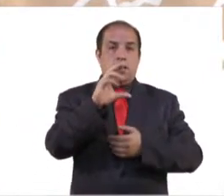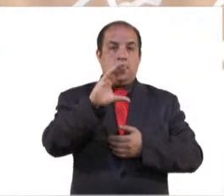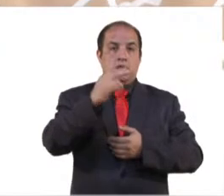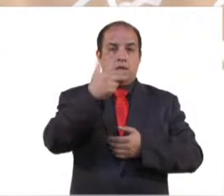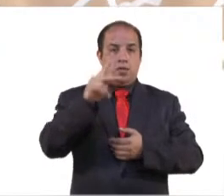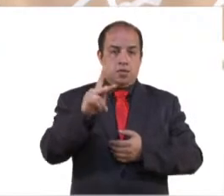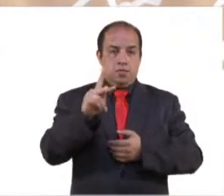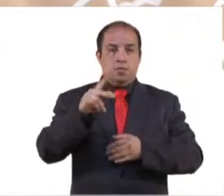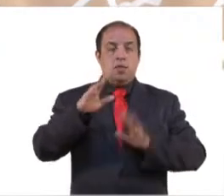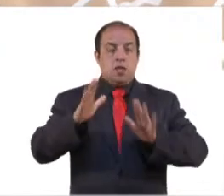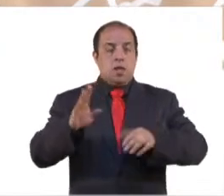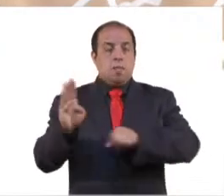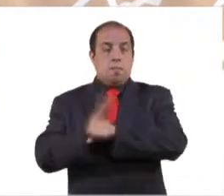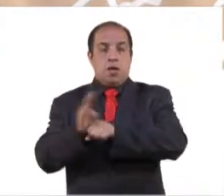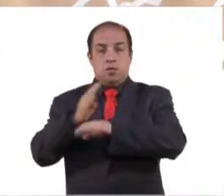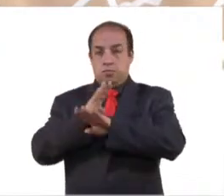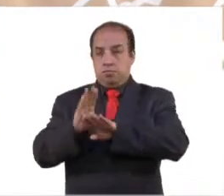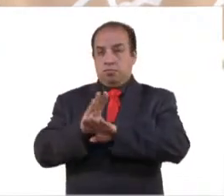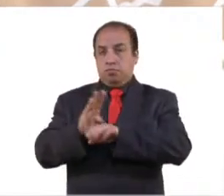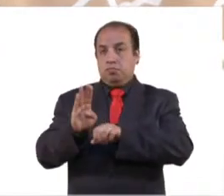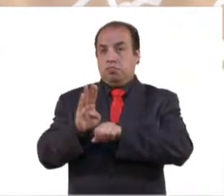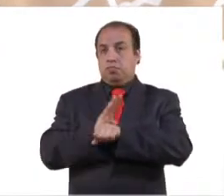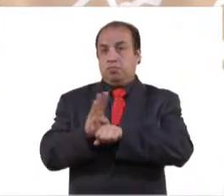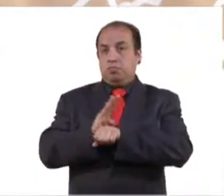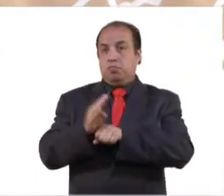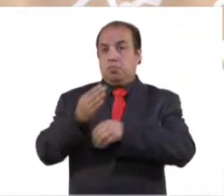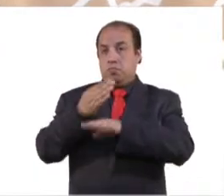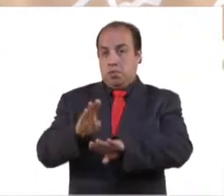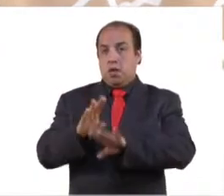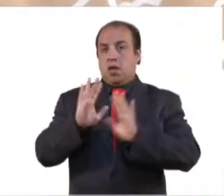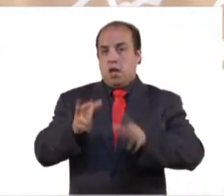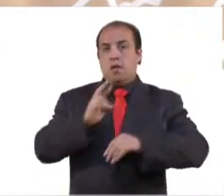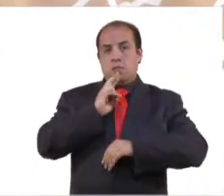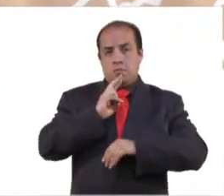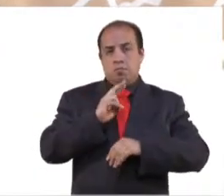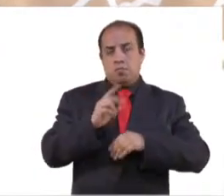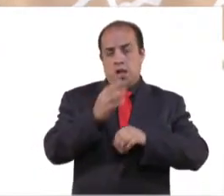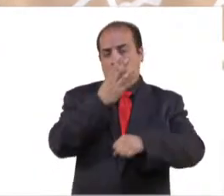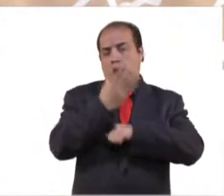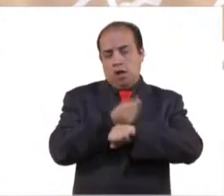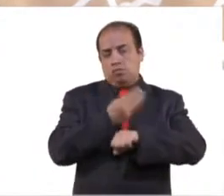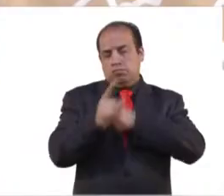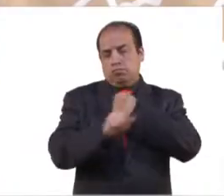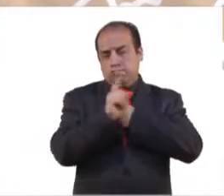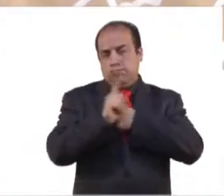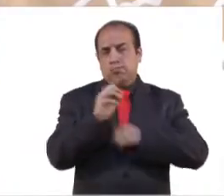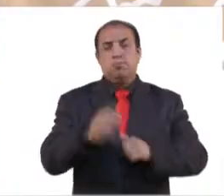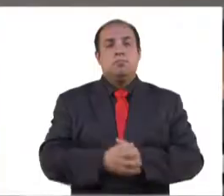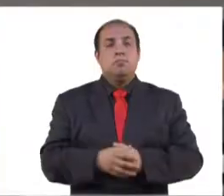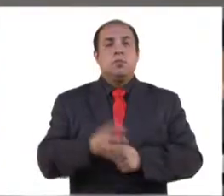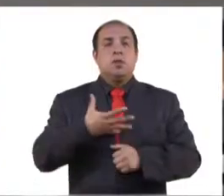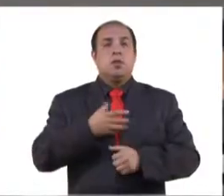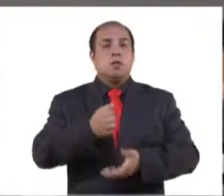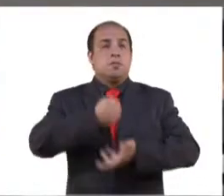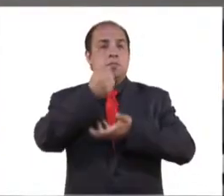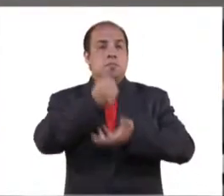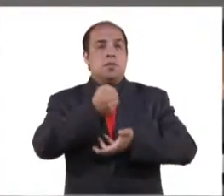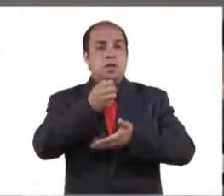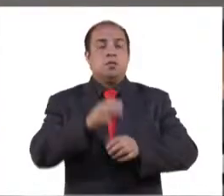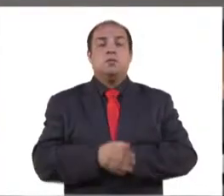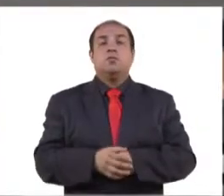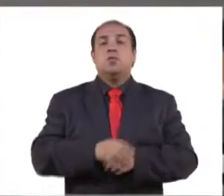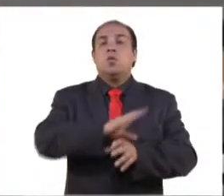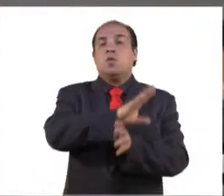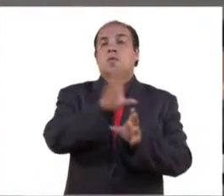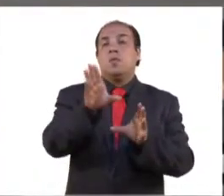Bienestar resolvió el tema. Entonces, ese es el costo que invertimos por cada una de las tarjetas. ¿Y la inversión total de adulto mayor?